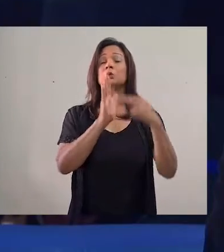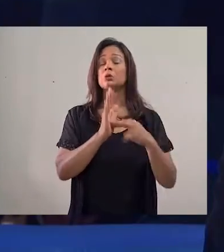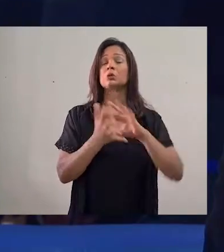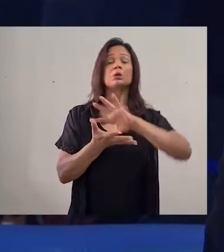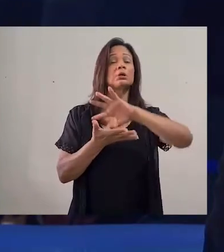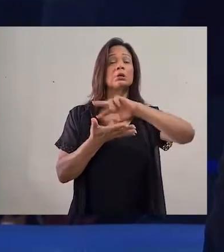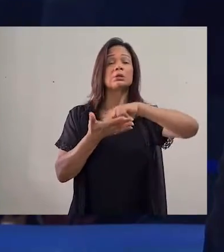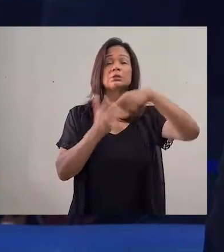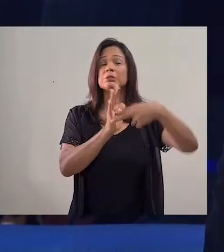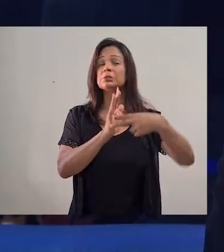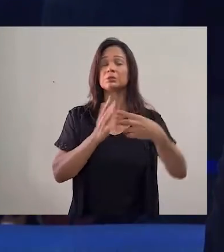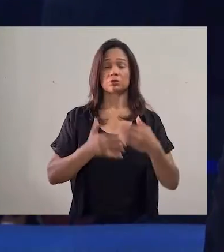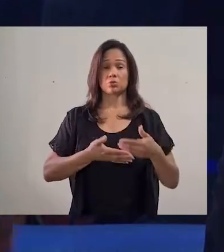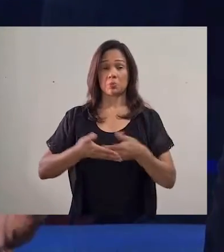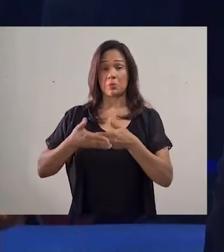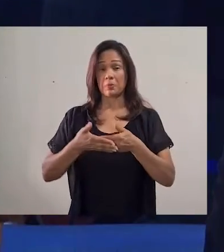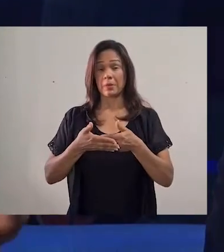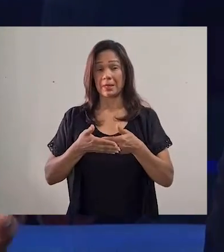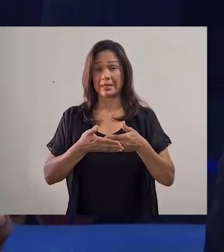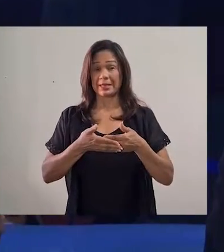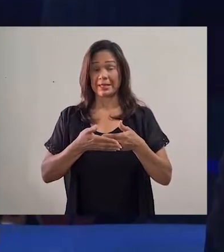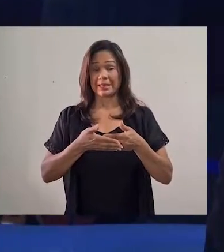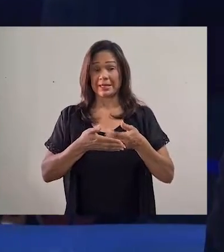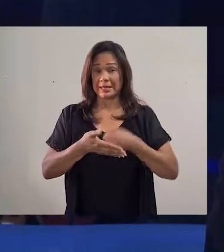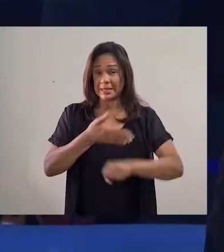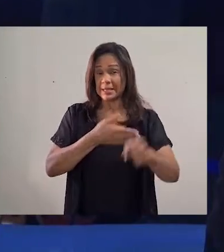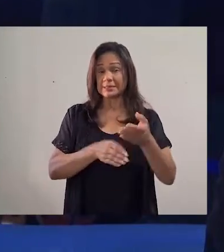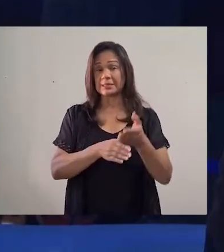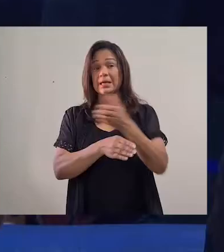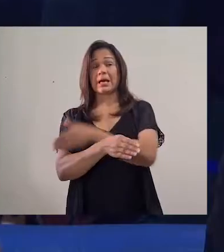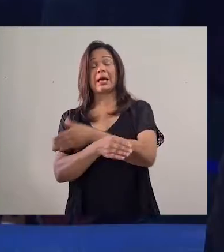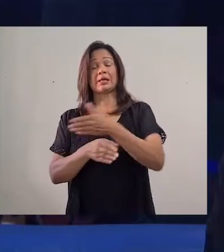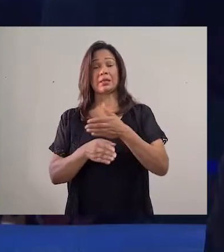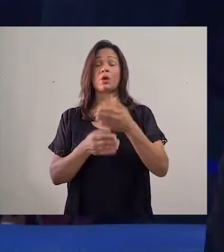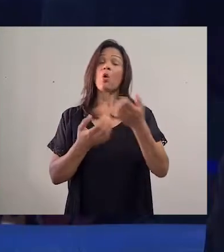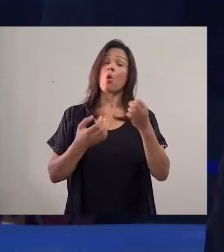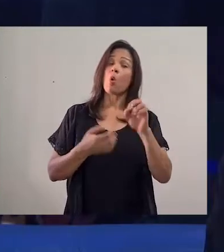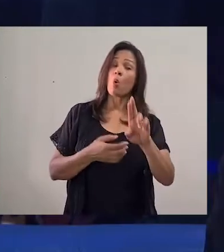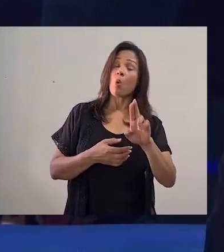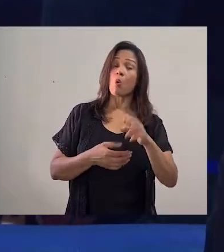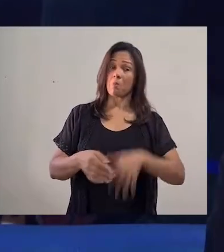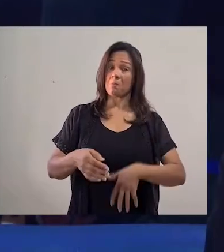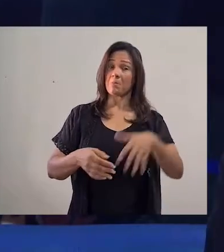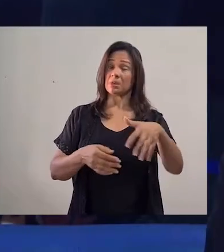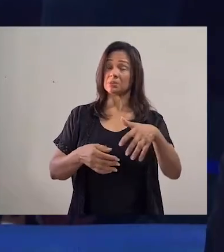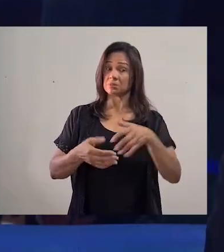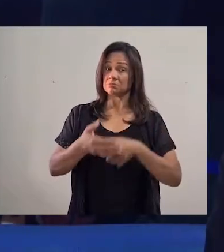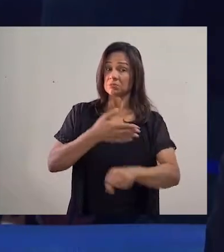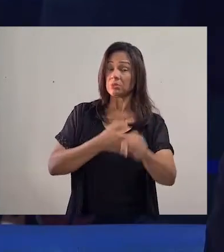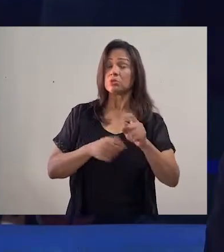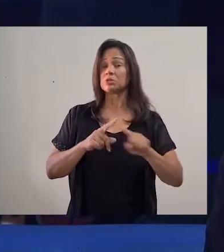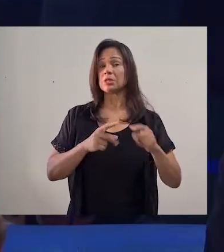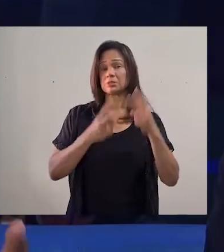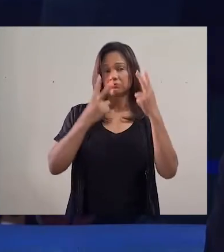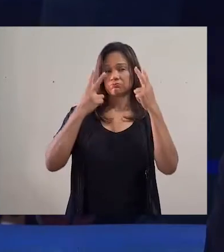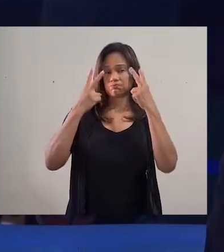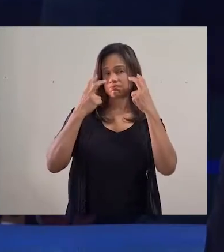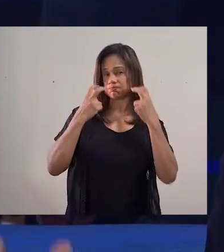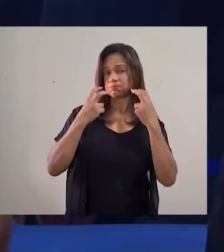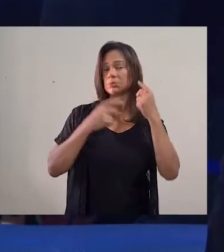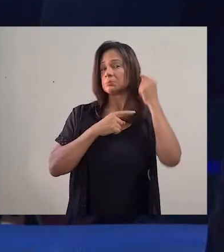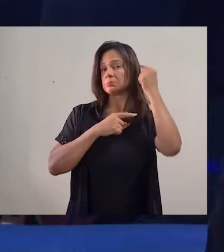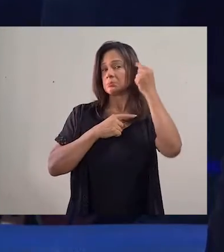ese protocolo que implica que un bebé prematuro o producto de embarazo de alto riesgo, se le hace un screening